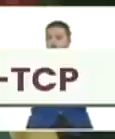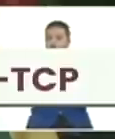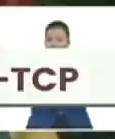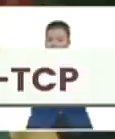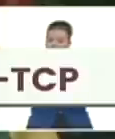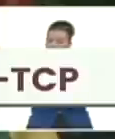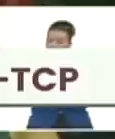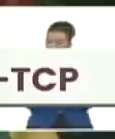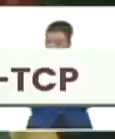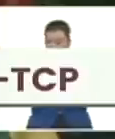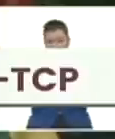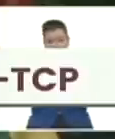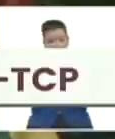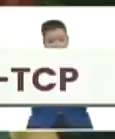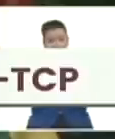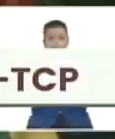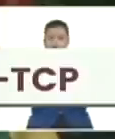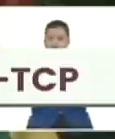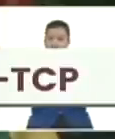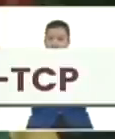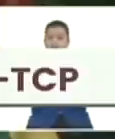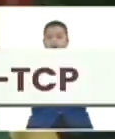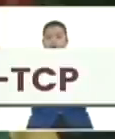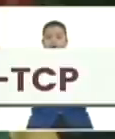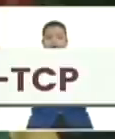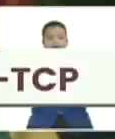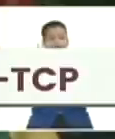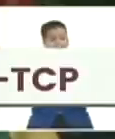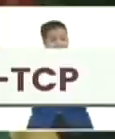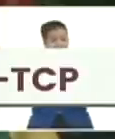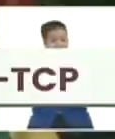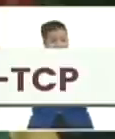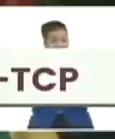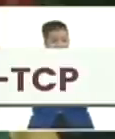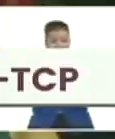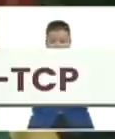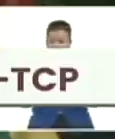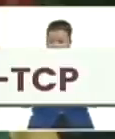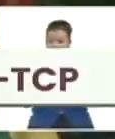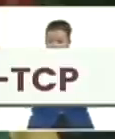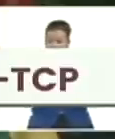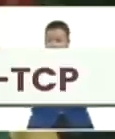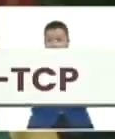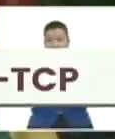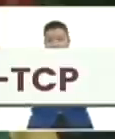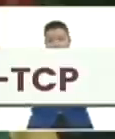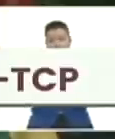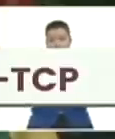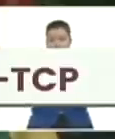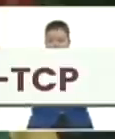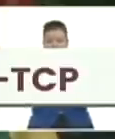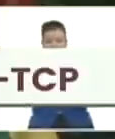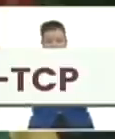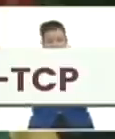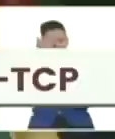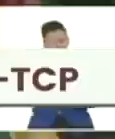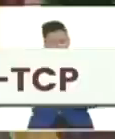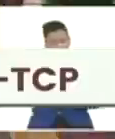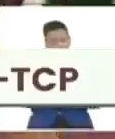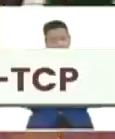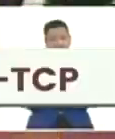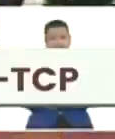esfuerzos para consolidar la unidad latinoamericana y caribeña y avanzar hacia el vivir bien de los pueblos. Muchas gracias.